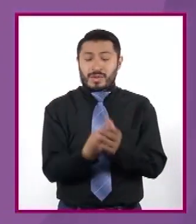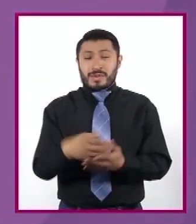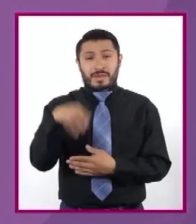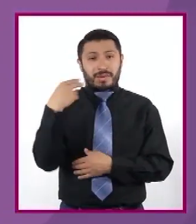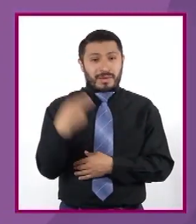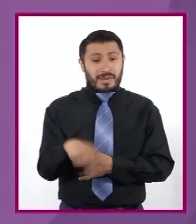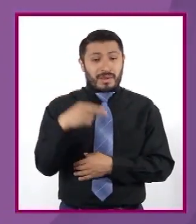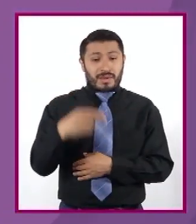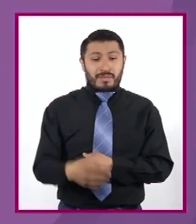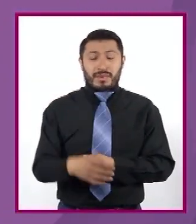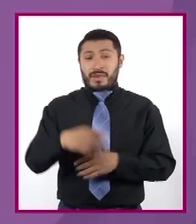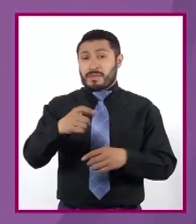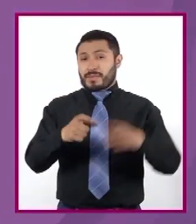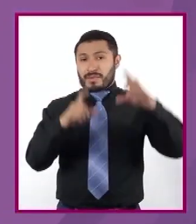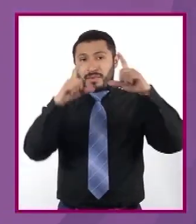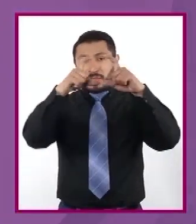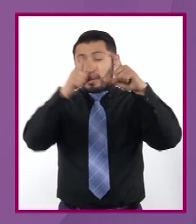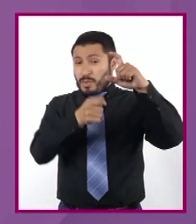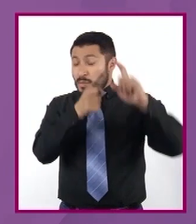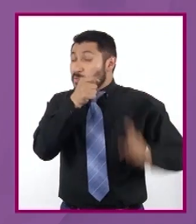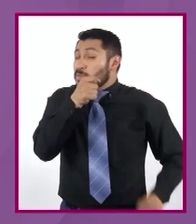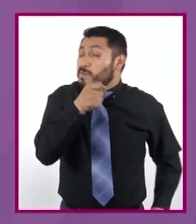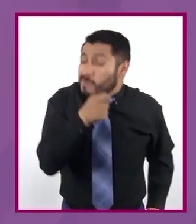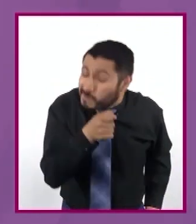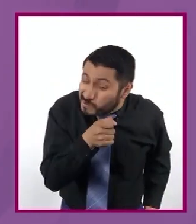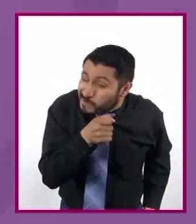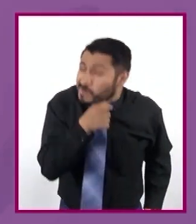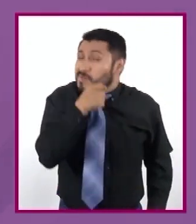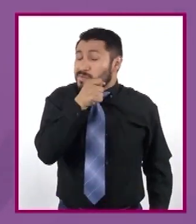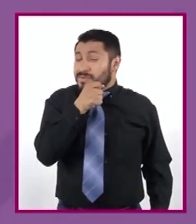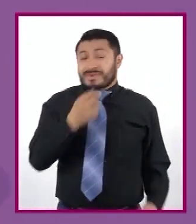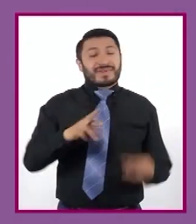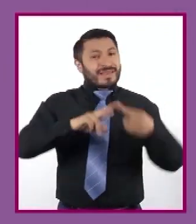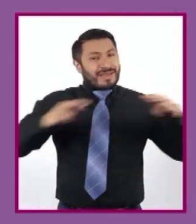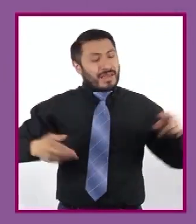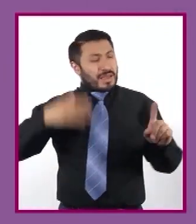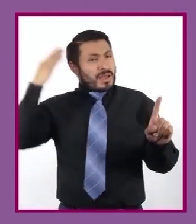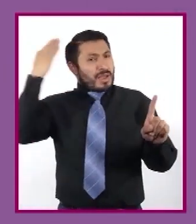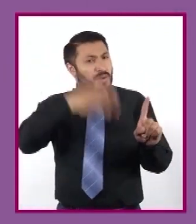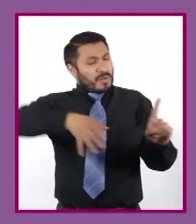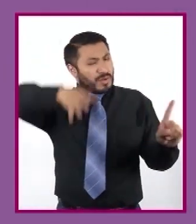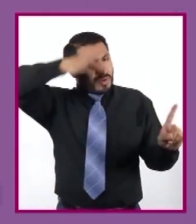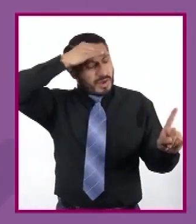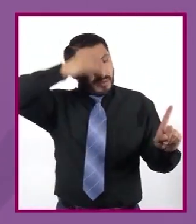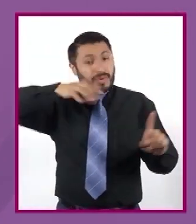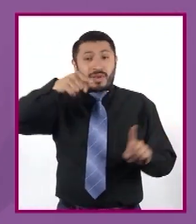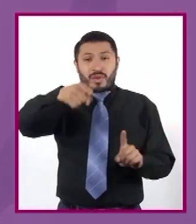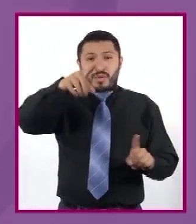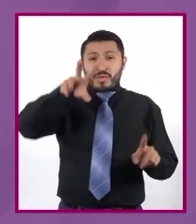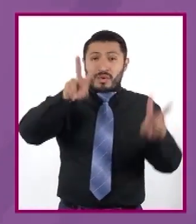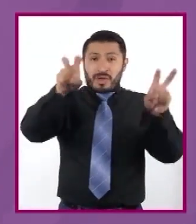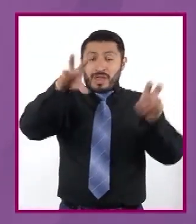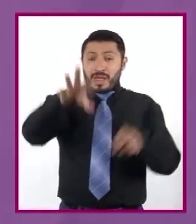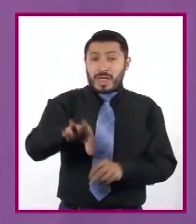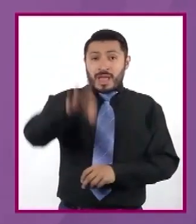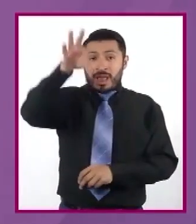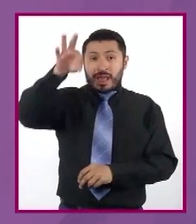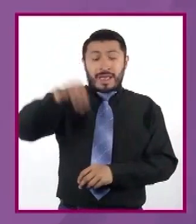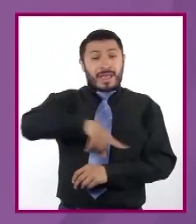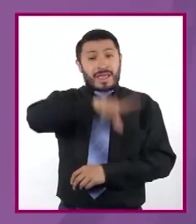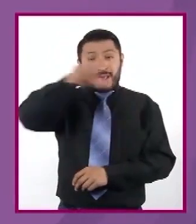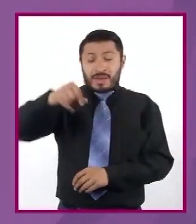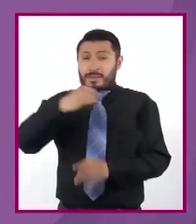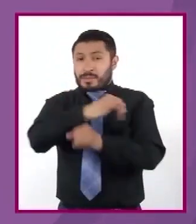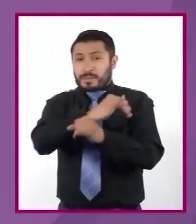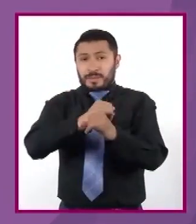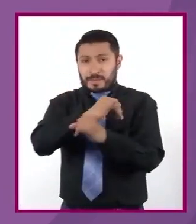Bajo la lupa, está relacionada con el aprendizaje esperado. Elige un tema y hace una pequeña investigación. Y